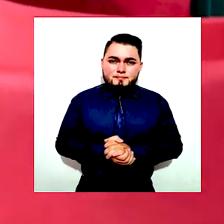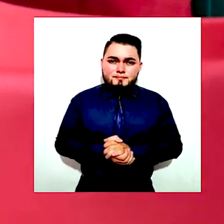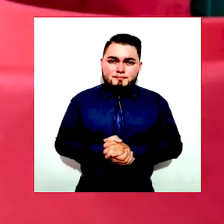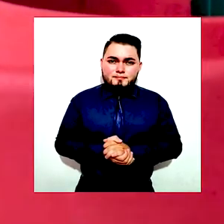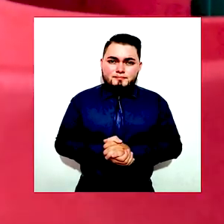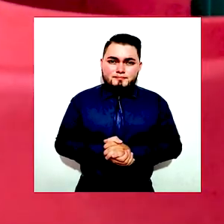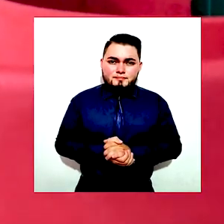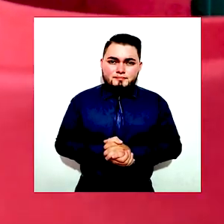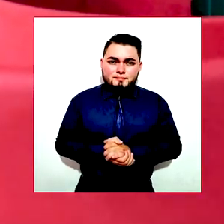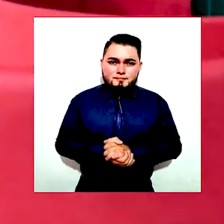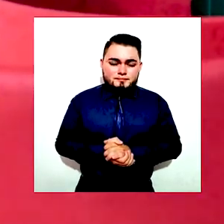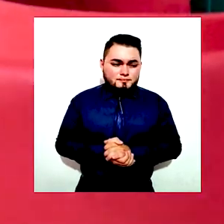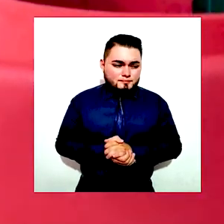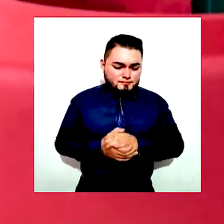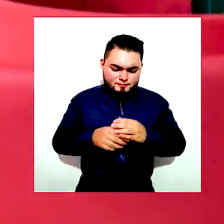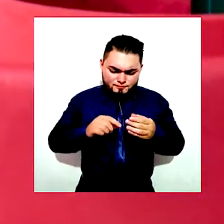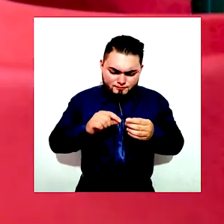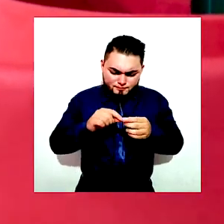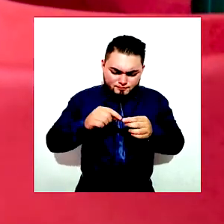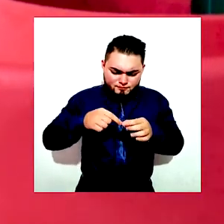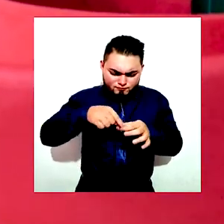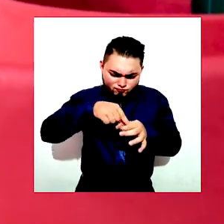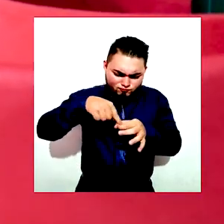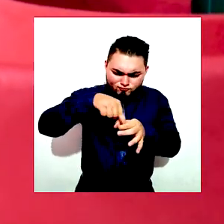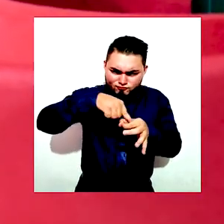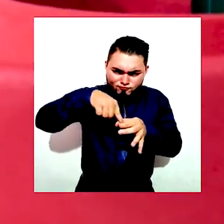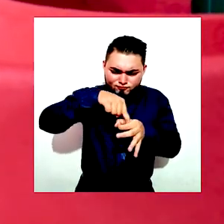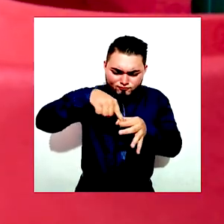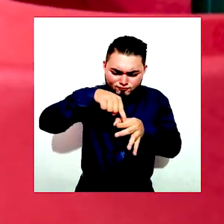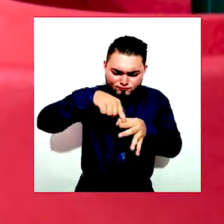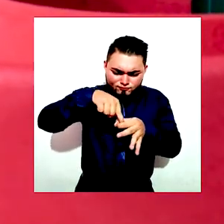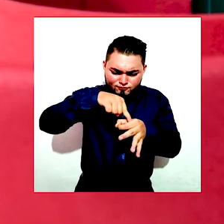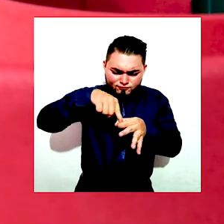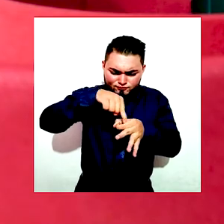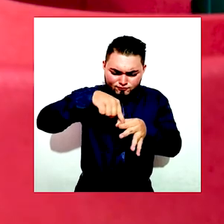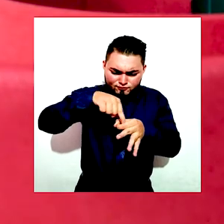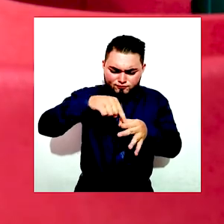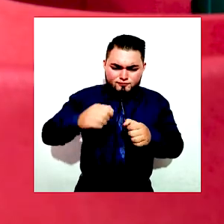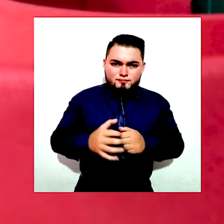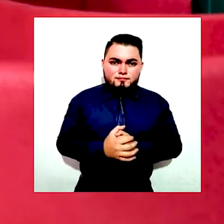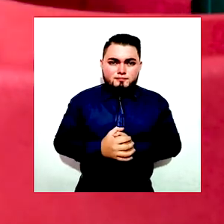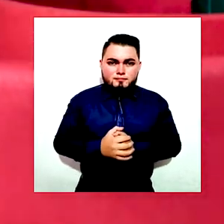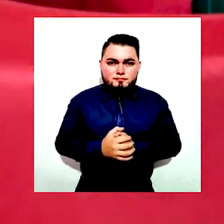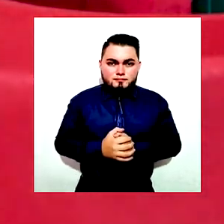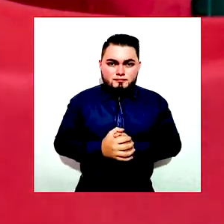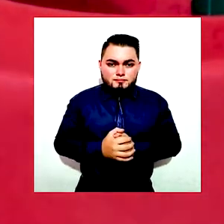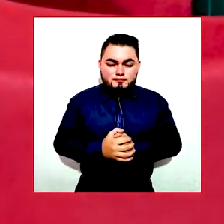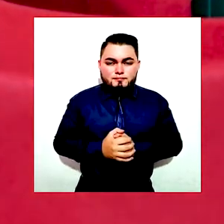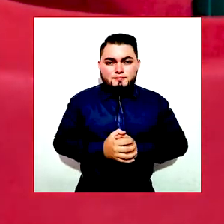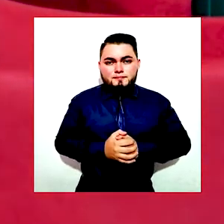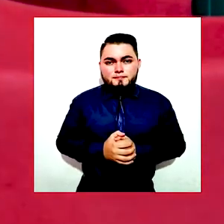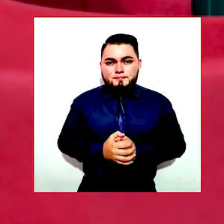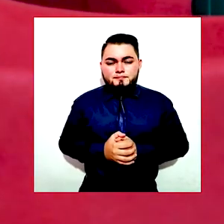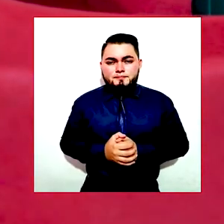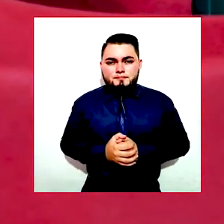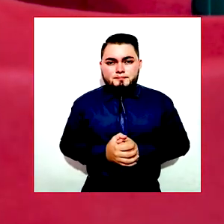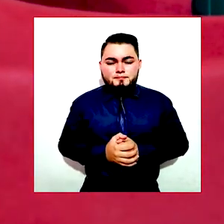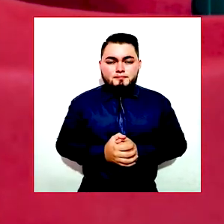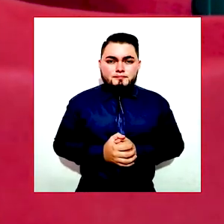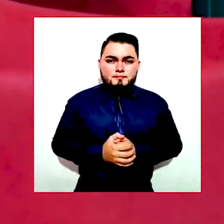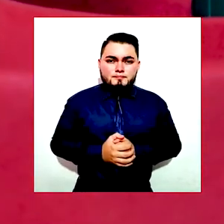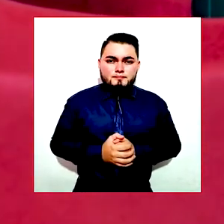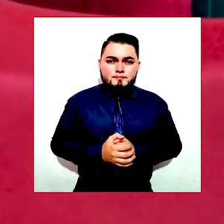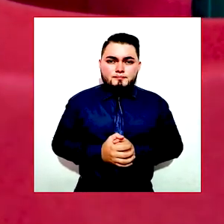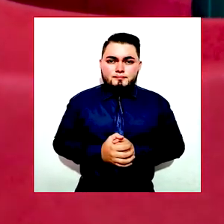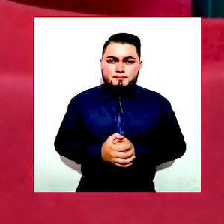apretada. Haremos un orificio de cada extremo de la cinta de foamy. Recuerda no hacerlo tan próximo al borde para evitar